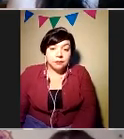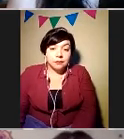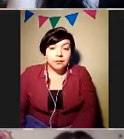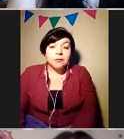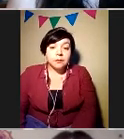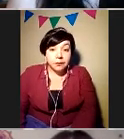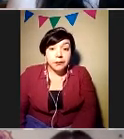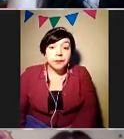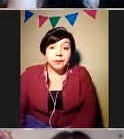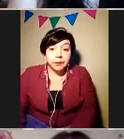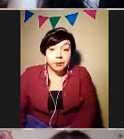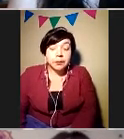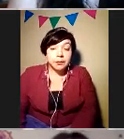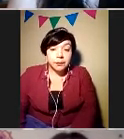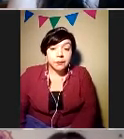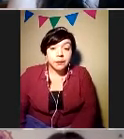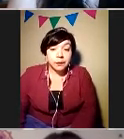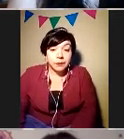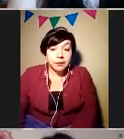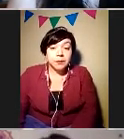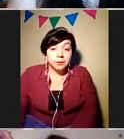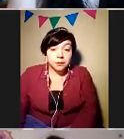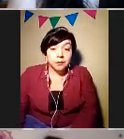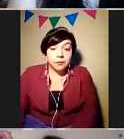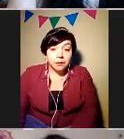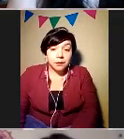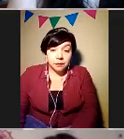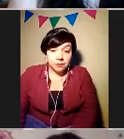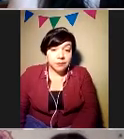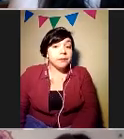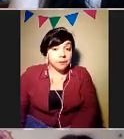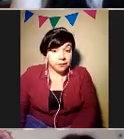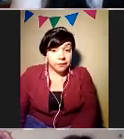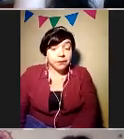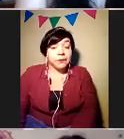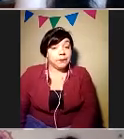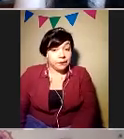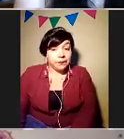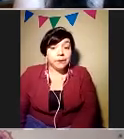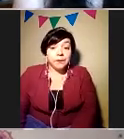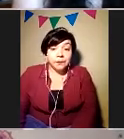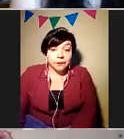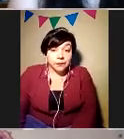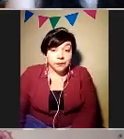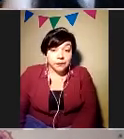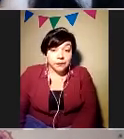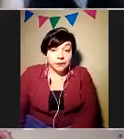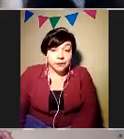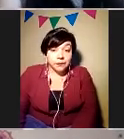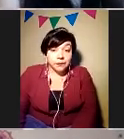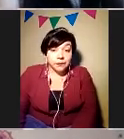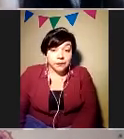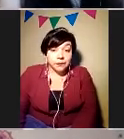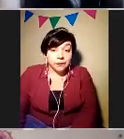Pero si lo llevamos aquí en todos los talleres de costura, las grandes marcas les pagan una miseria a las costureras. Una miseria, una miseria.